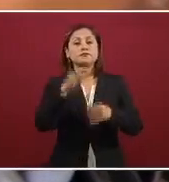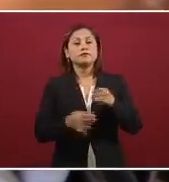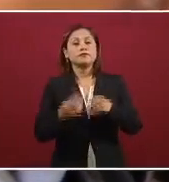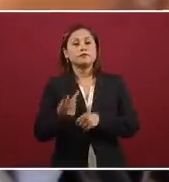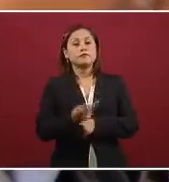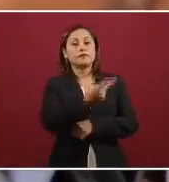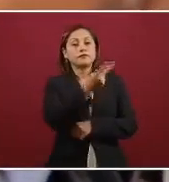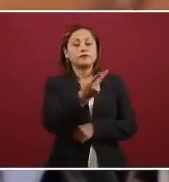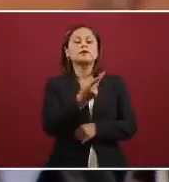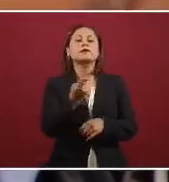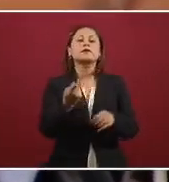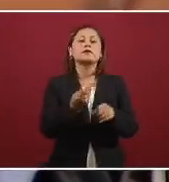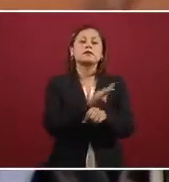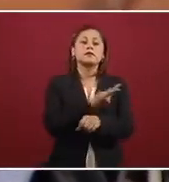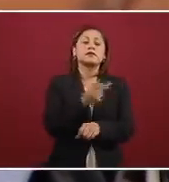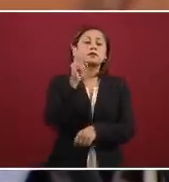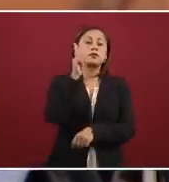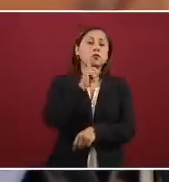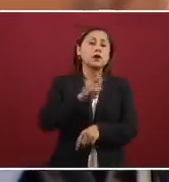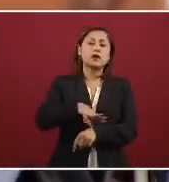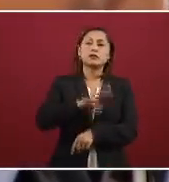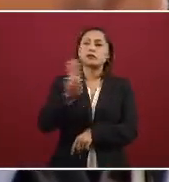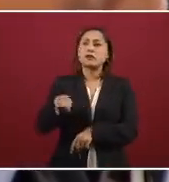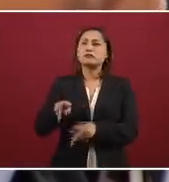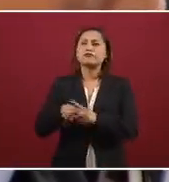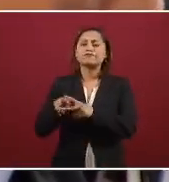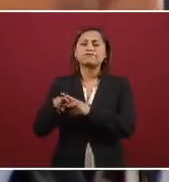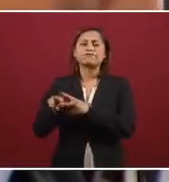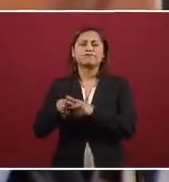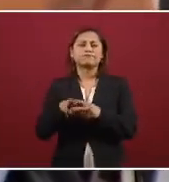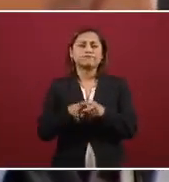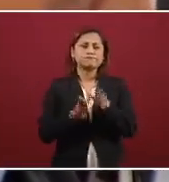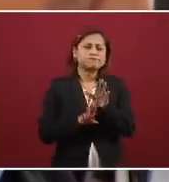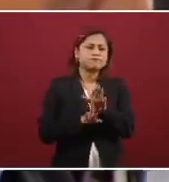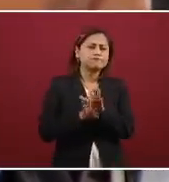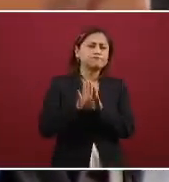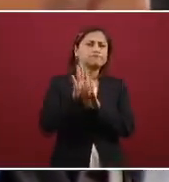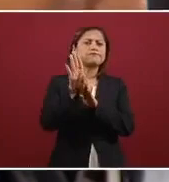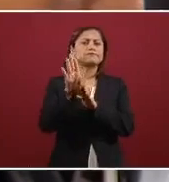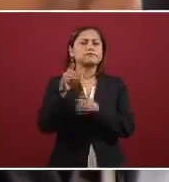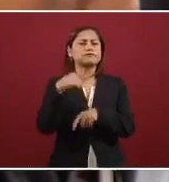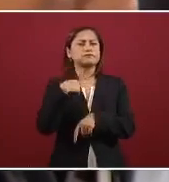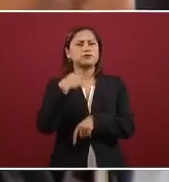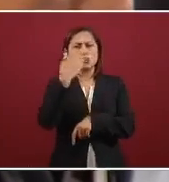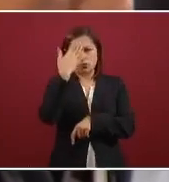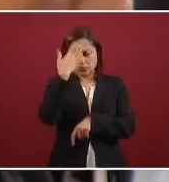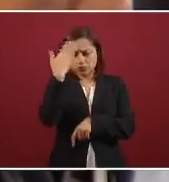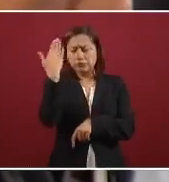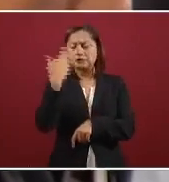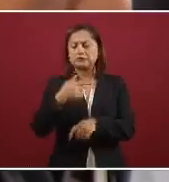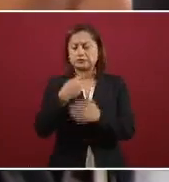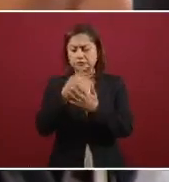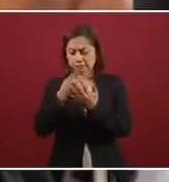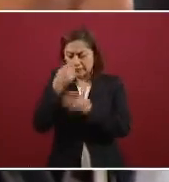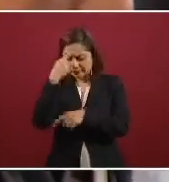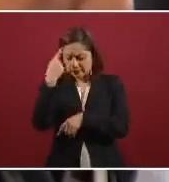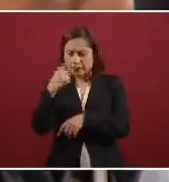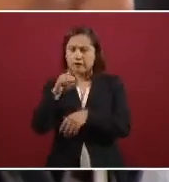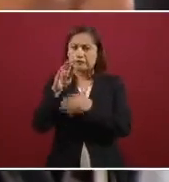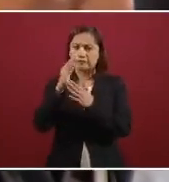de los feminicidios que se ha registrado, entiendo que hay una estrategia general para combatir la inseguridad, se está atendiendo. Pero los feminicidios no se